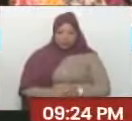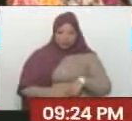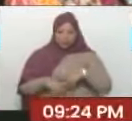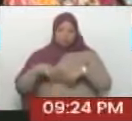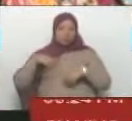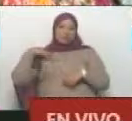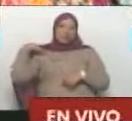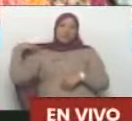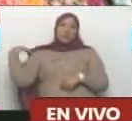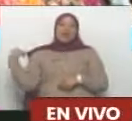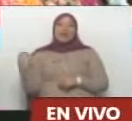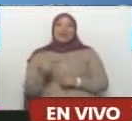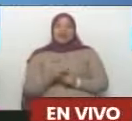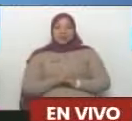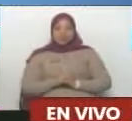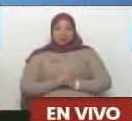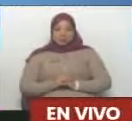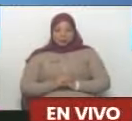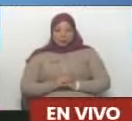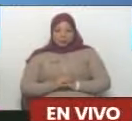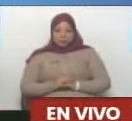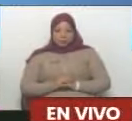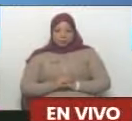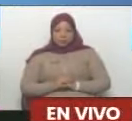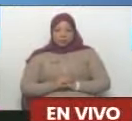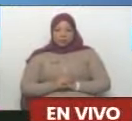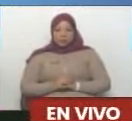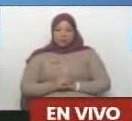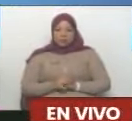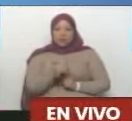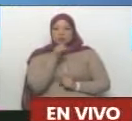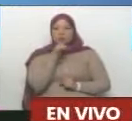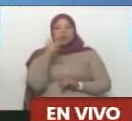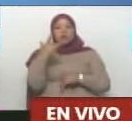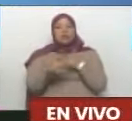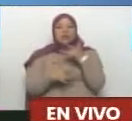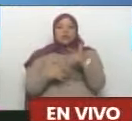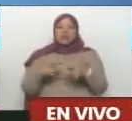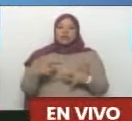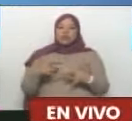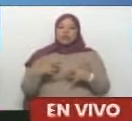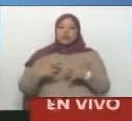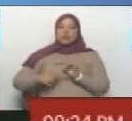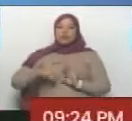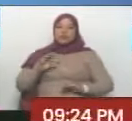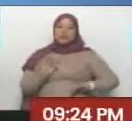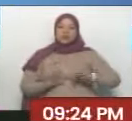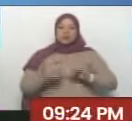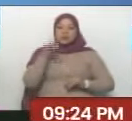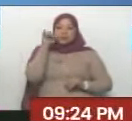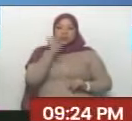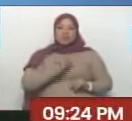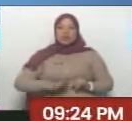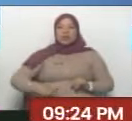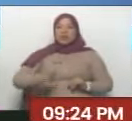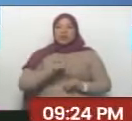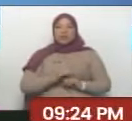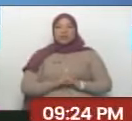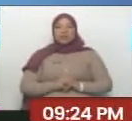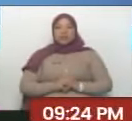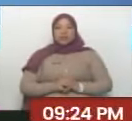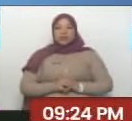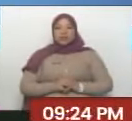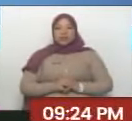que ver con el territorio. Pues son manifestaciones del territorio que traen